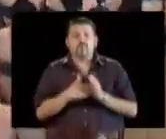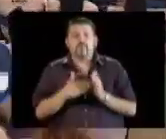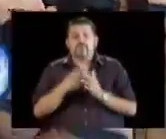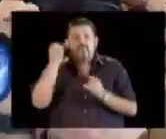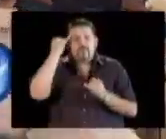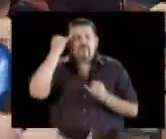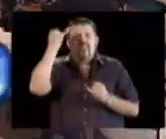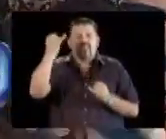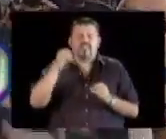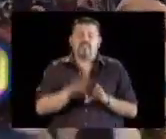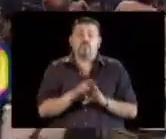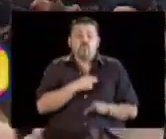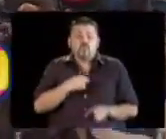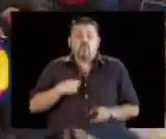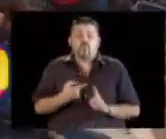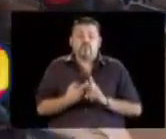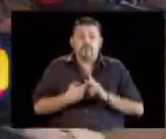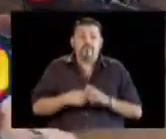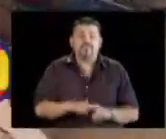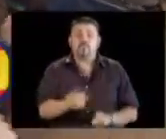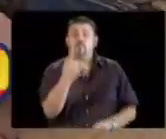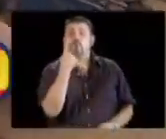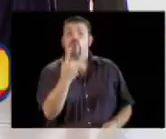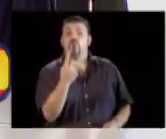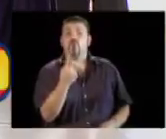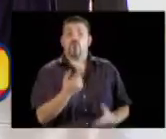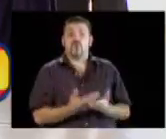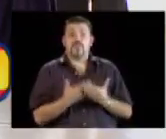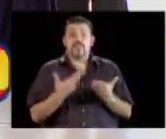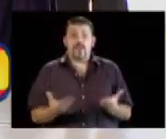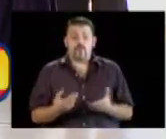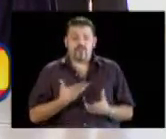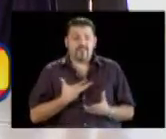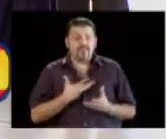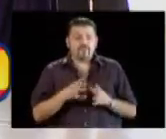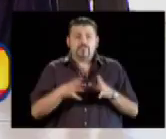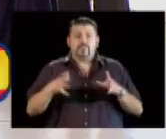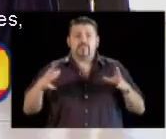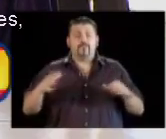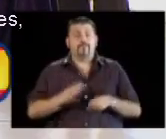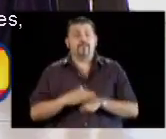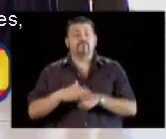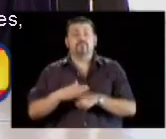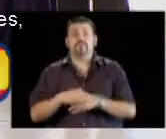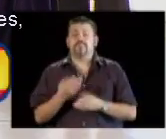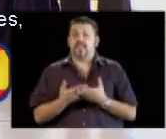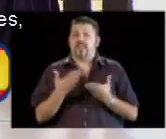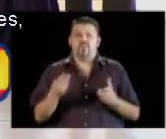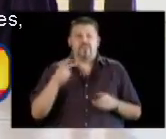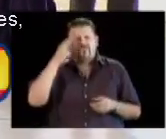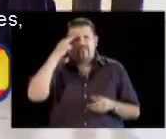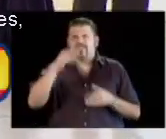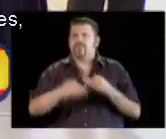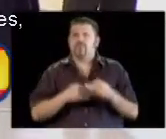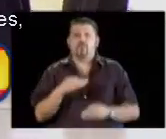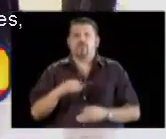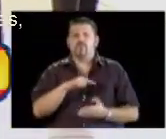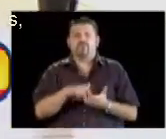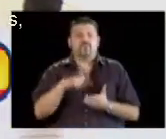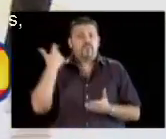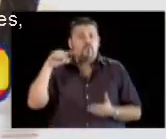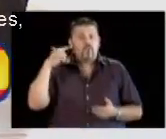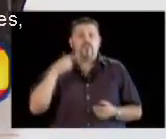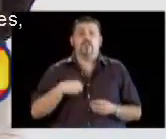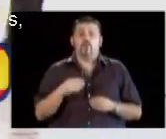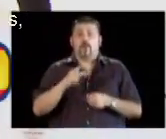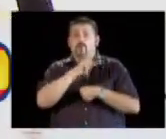imagínense, empezamos con uno y ya manufacturamos todo esto en México, en Guadalajara, y desde aquí, desde Colombia, exportamos a